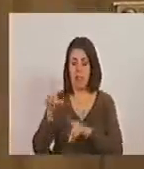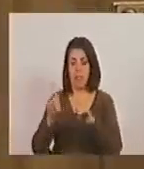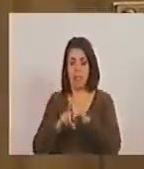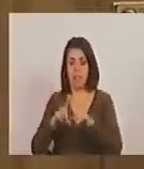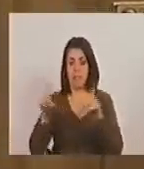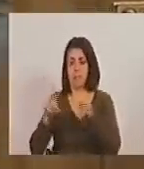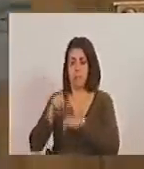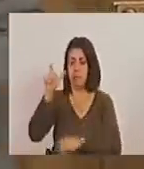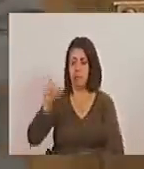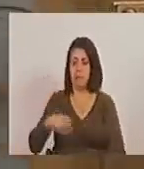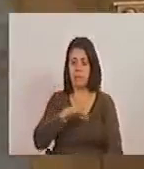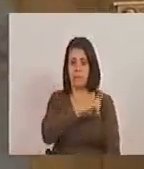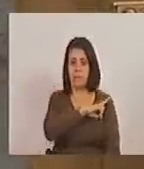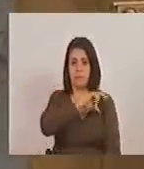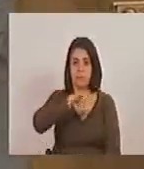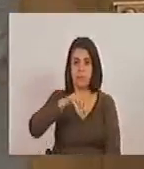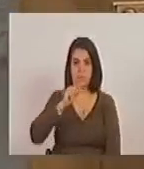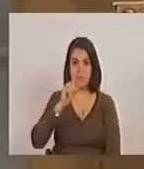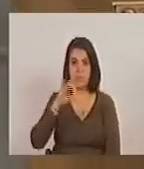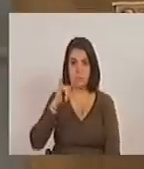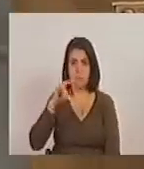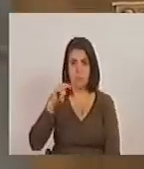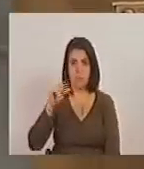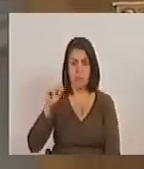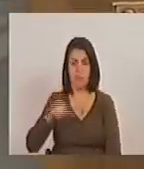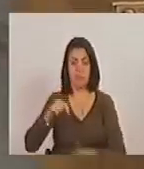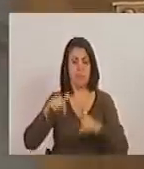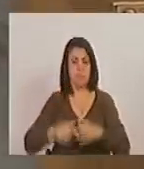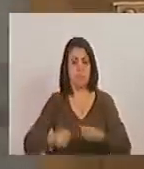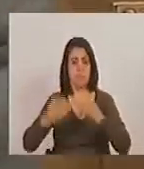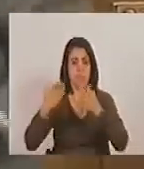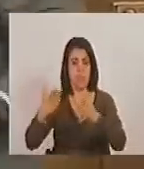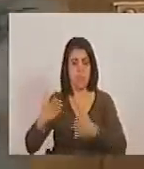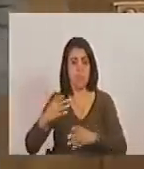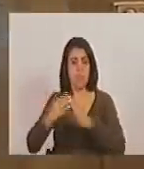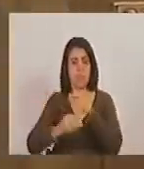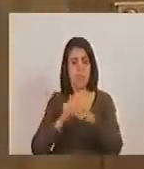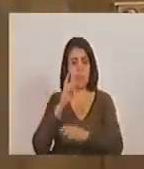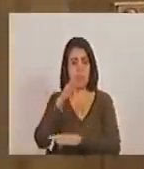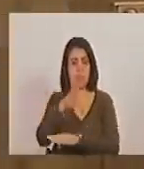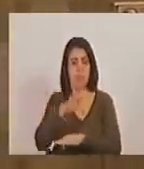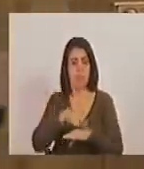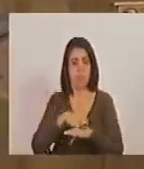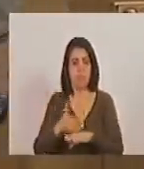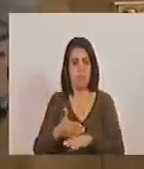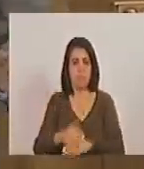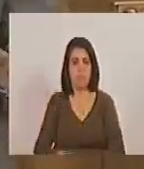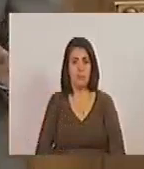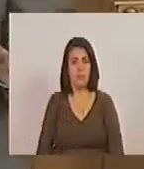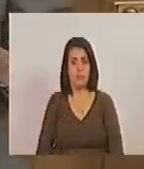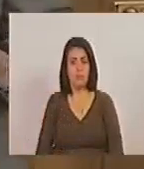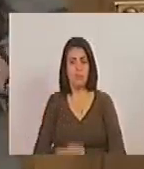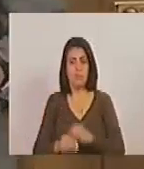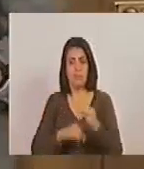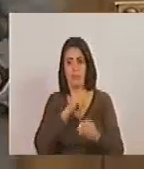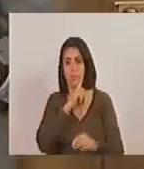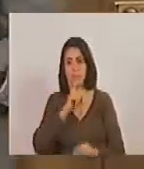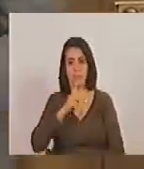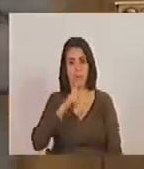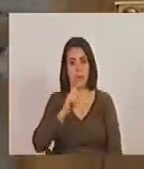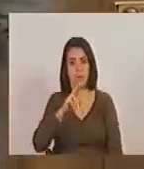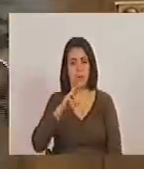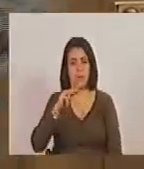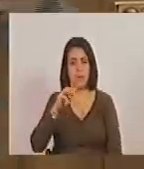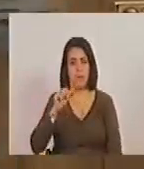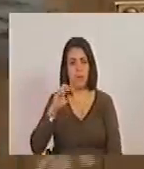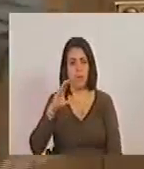en la comandante Jacinta, y le entregó en el altar de la patria a Paramaconi. Yo nunca supe, por cierto, el nombre de Paramaconi,